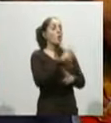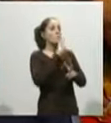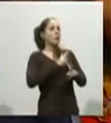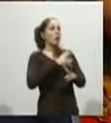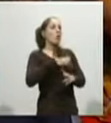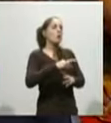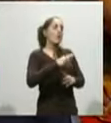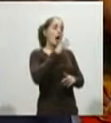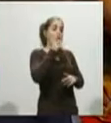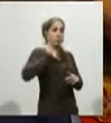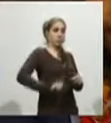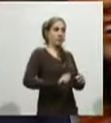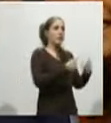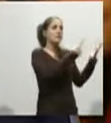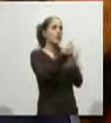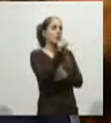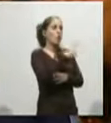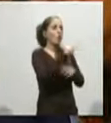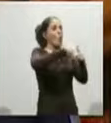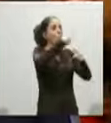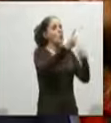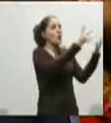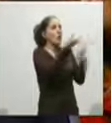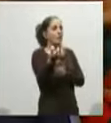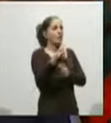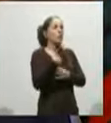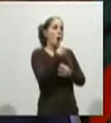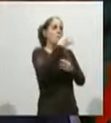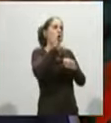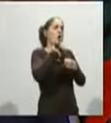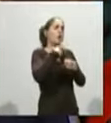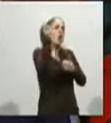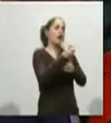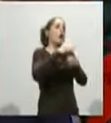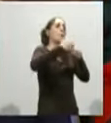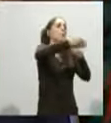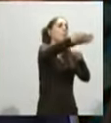cobrar 600 euros y más adelante 900. Digo, pues déjalo que yo vengo más adelante.